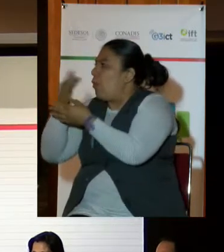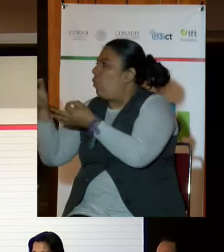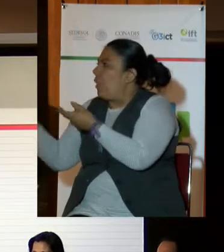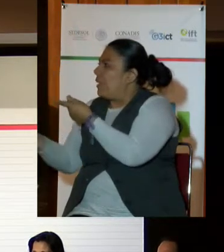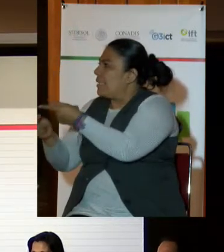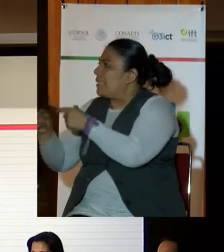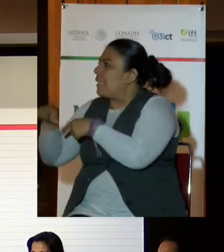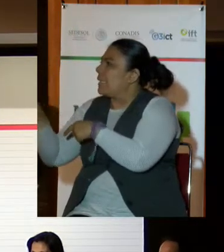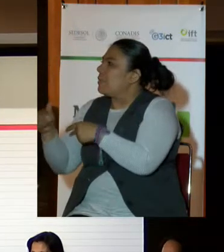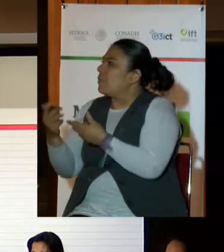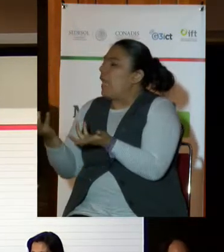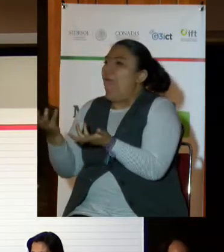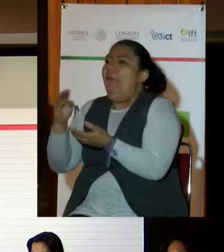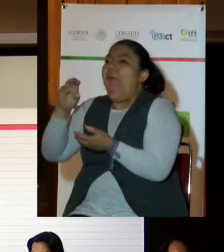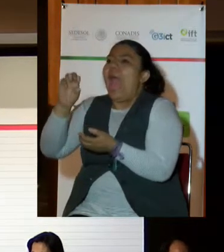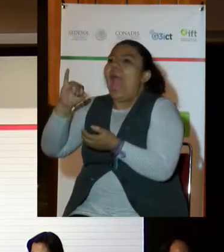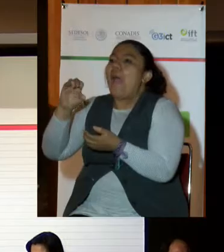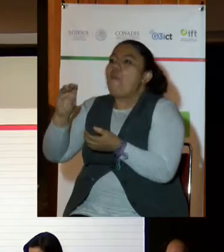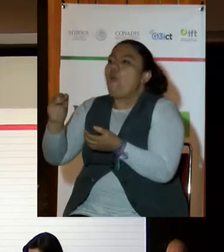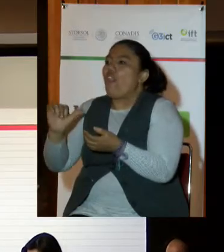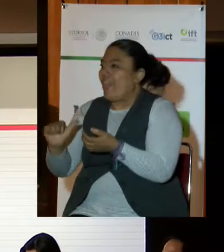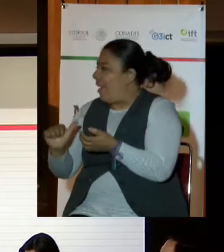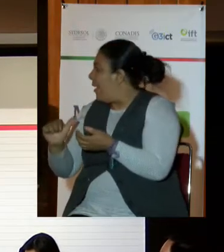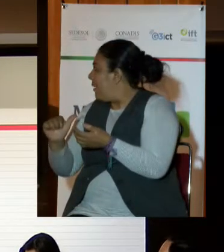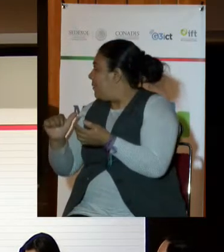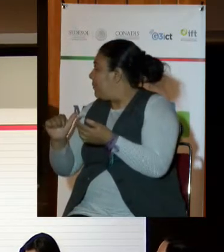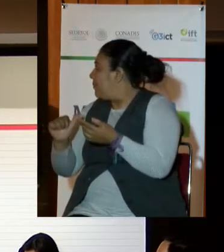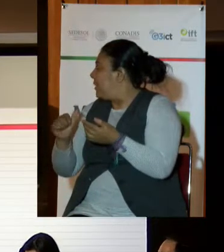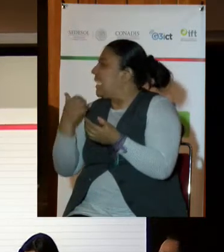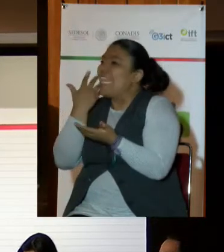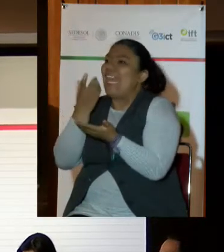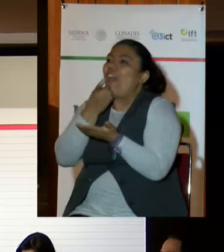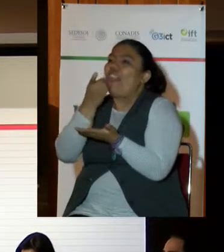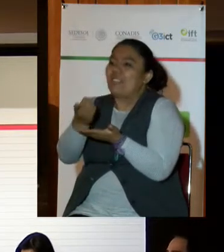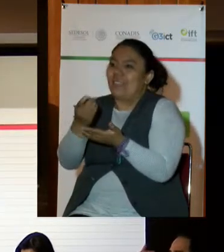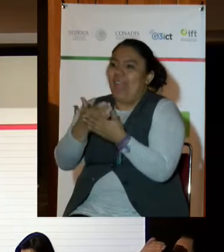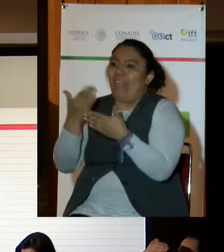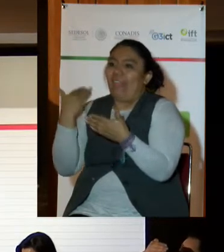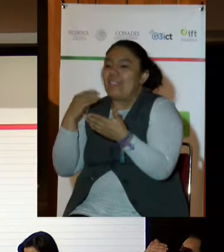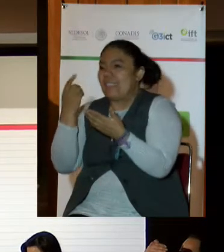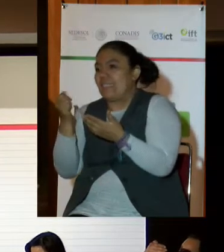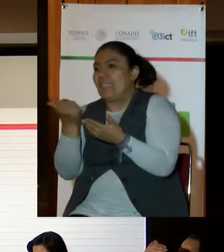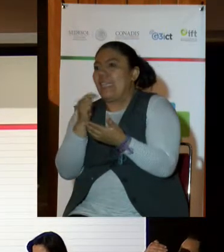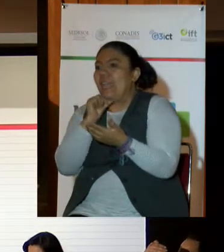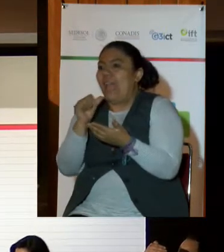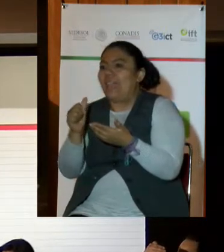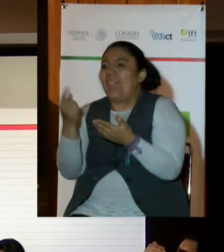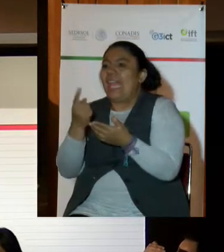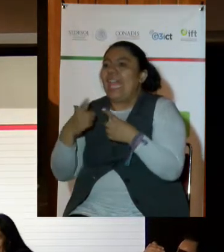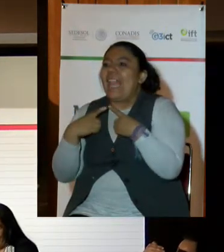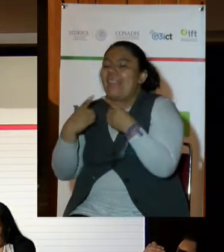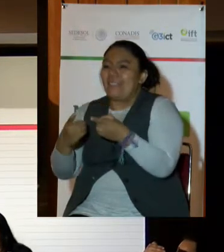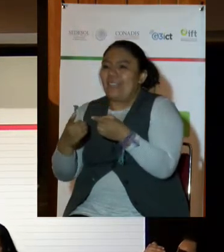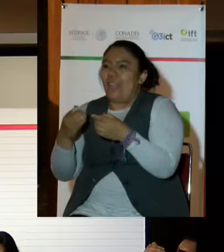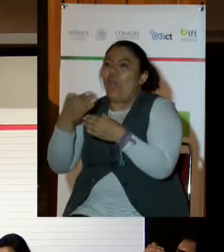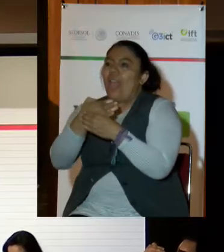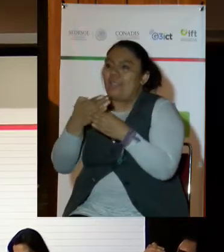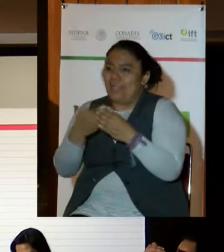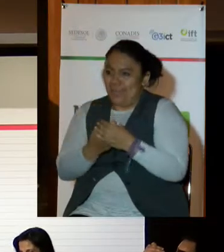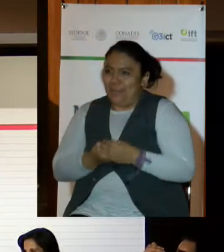Ahora sí, cedemos la palabra. Hola, muy, muy buenas tardes. Y antes que nada, una disculpa por el tiempo,